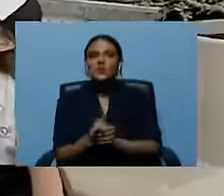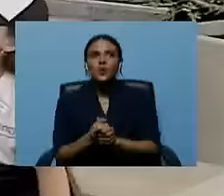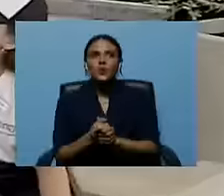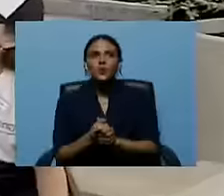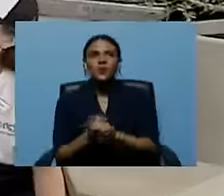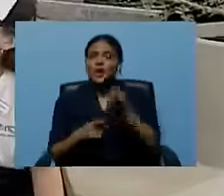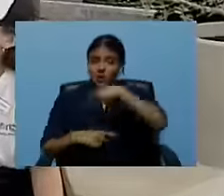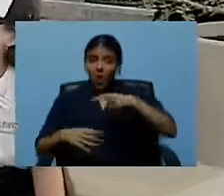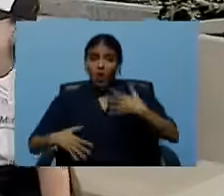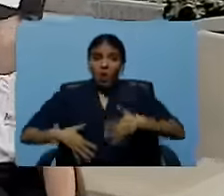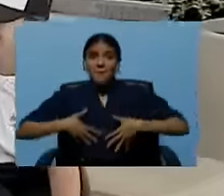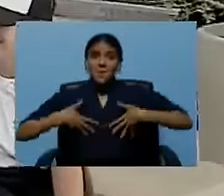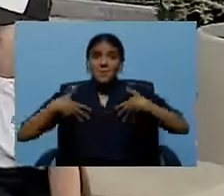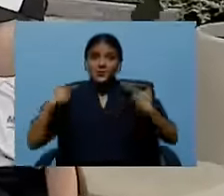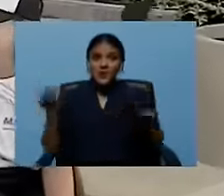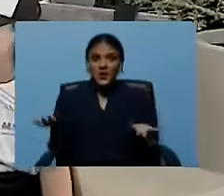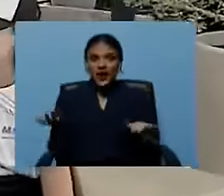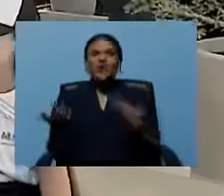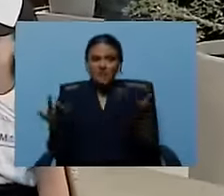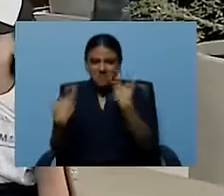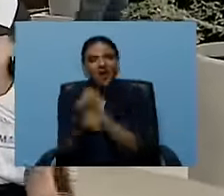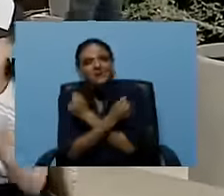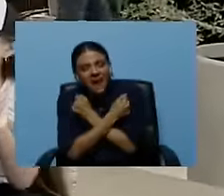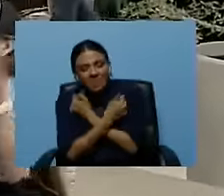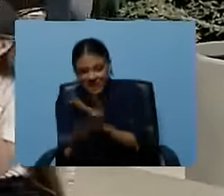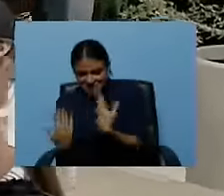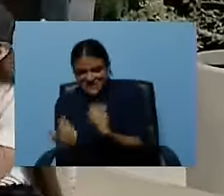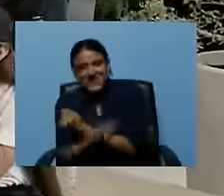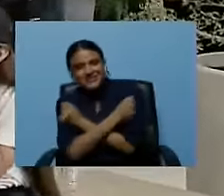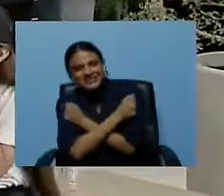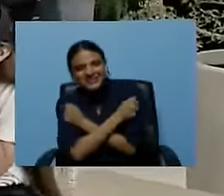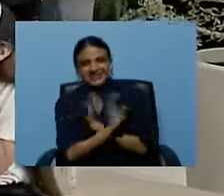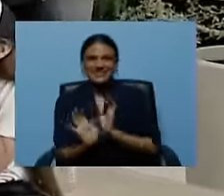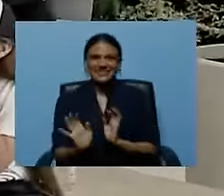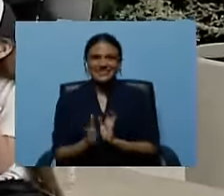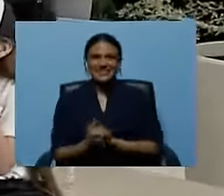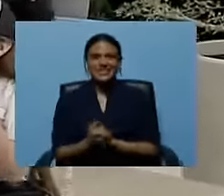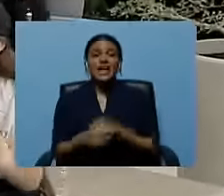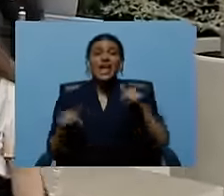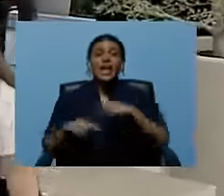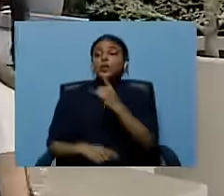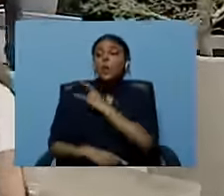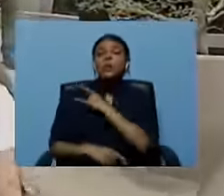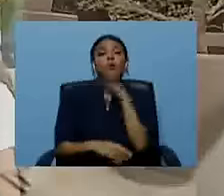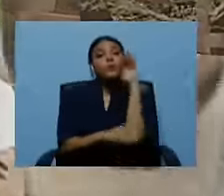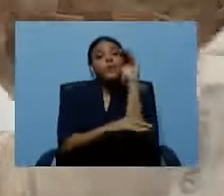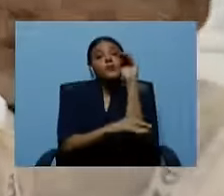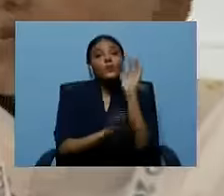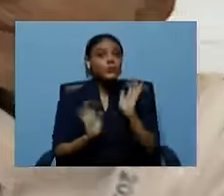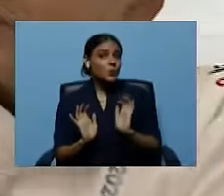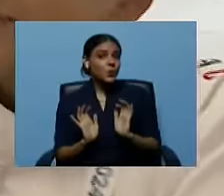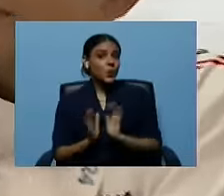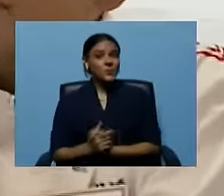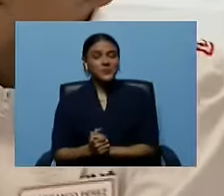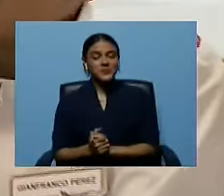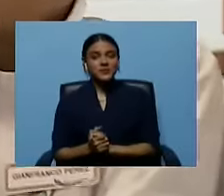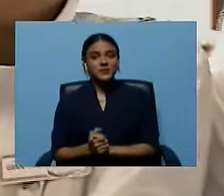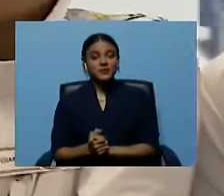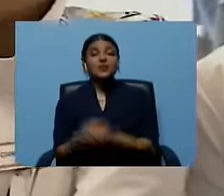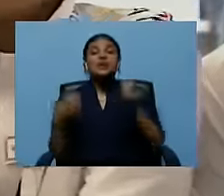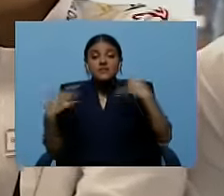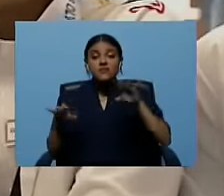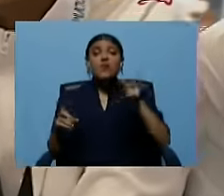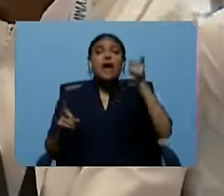muy emocionada? Sí. Dame un abrazo. Mira, esta es la universidad del futuro. Si a alguien